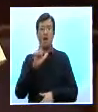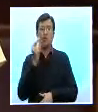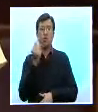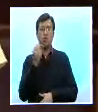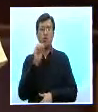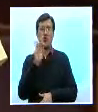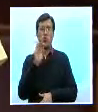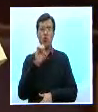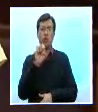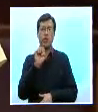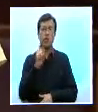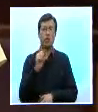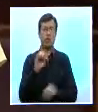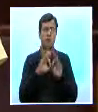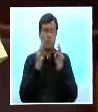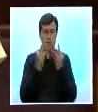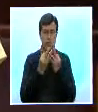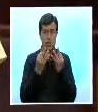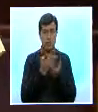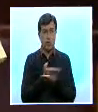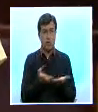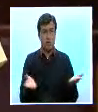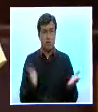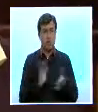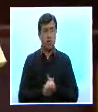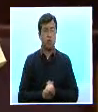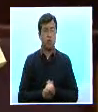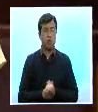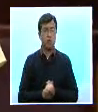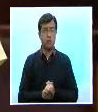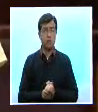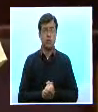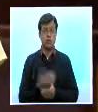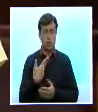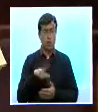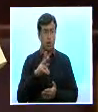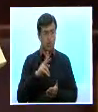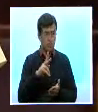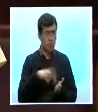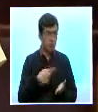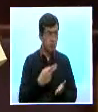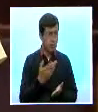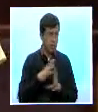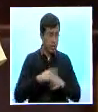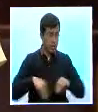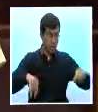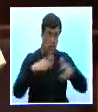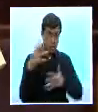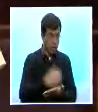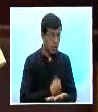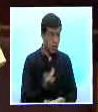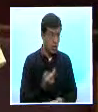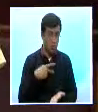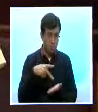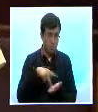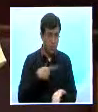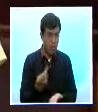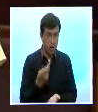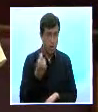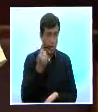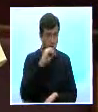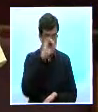familia murillo reyes que ya han cobrado ya de cobraron porque le iban a rematar su tierra el 45 por ciento de